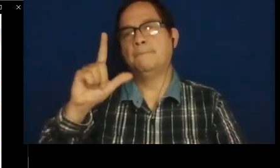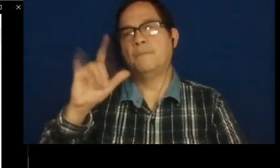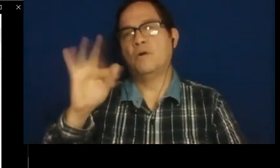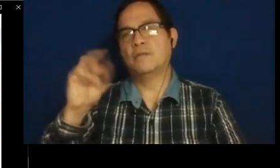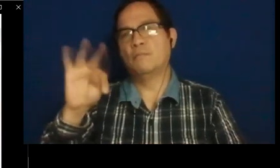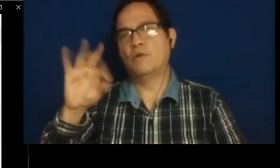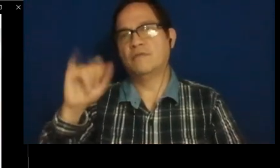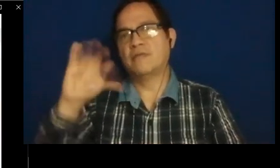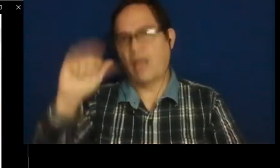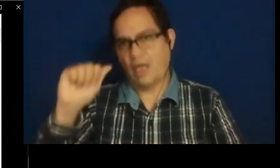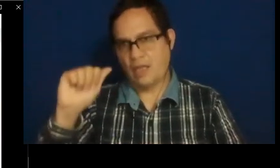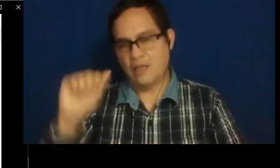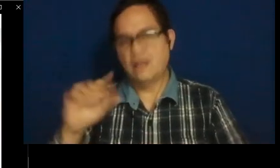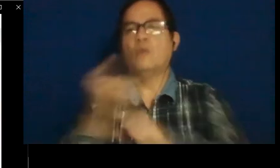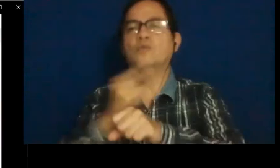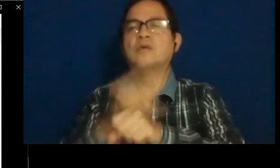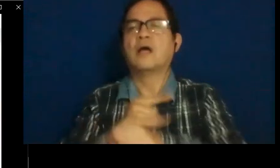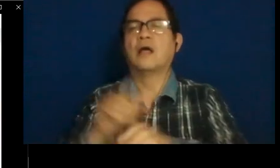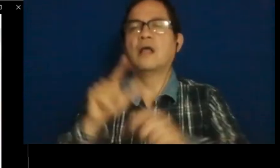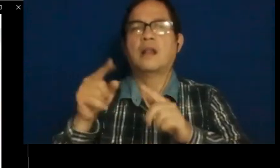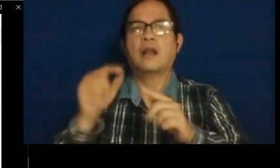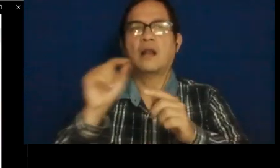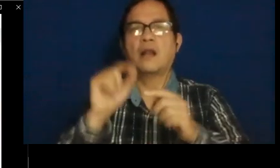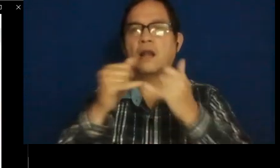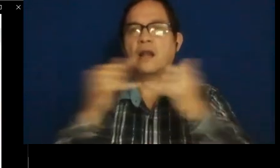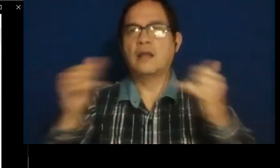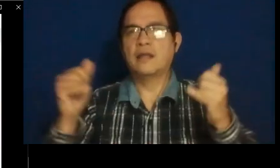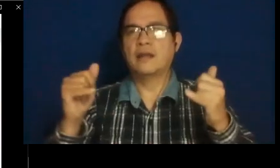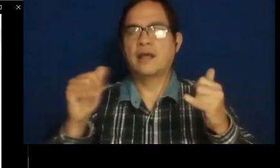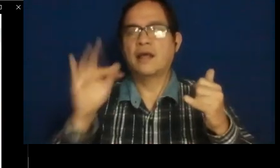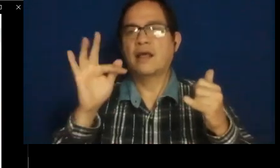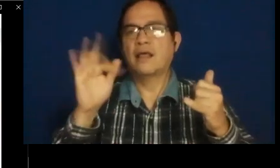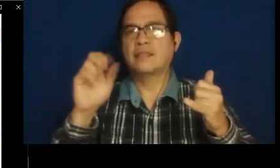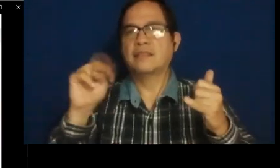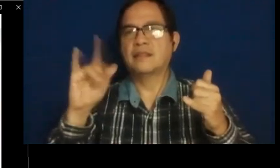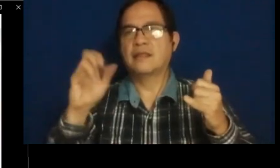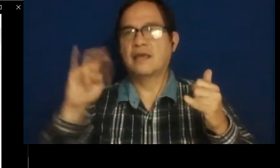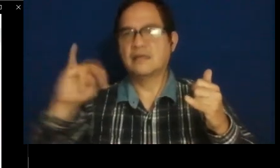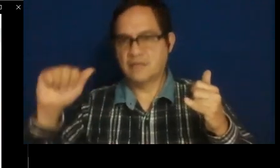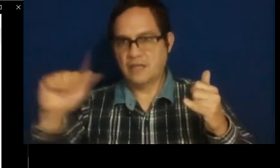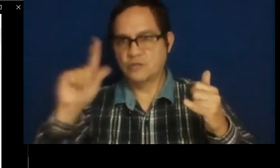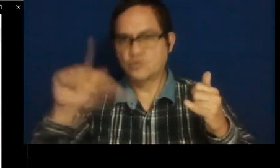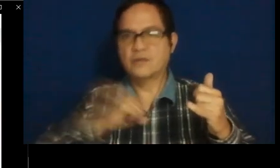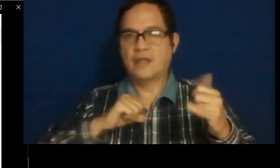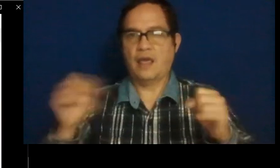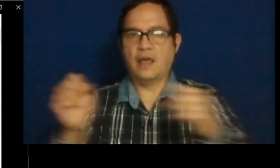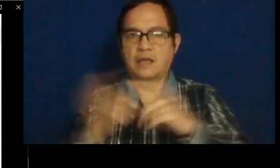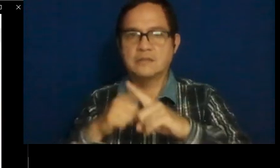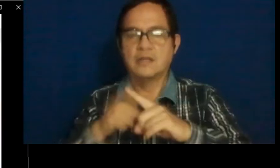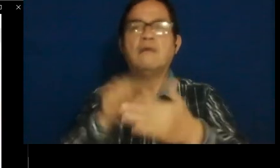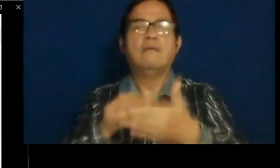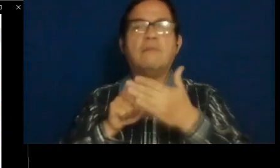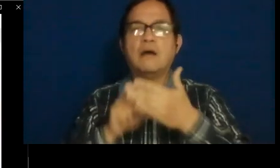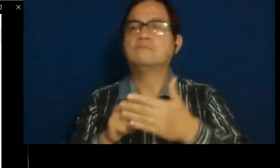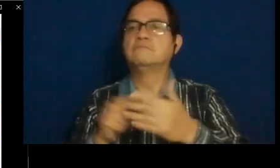de tendencia que tiene Excel, y vamos a solicitarle al software o al programa que me presente la ecuación. Dentro del mismo gráfico me va a aparecer